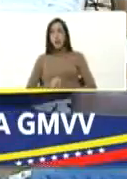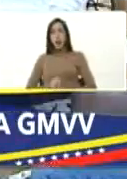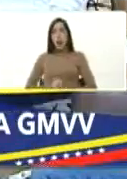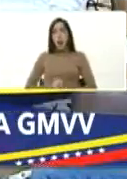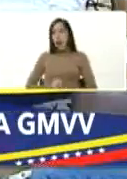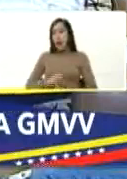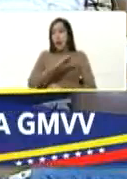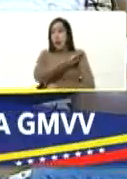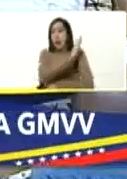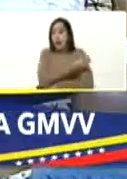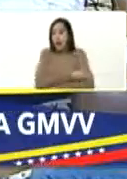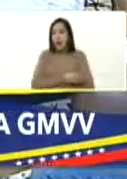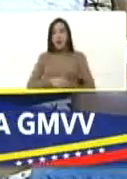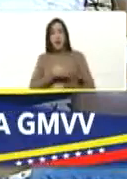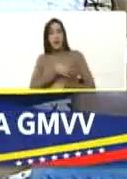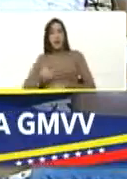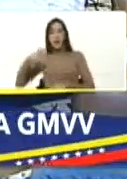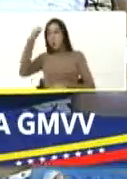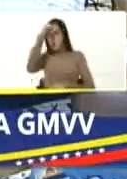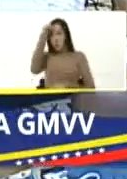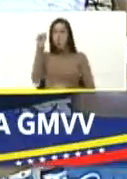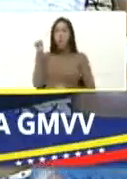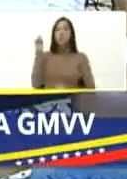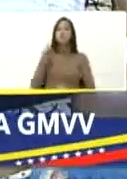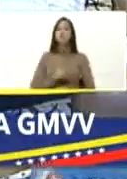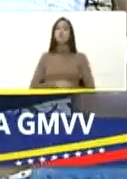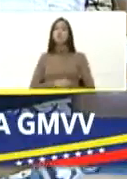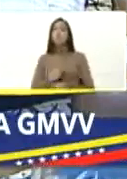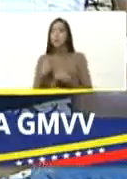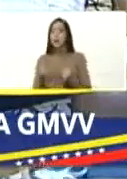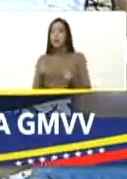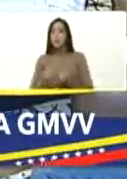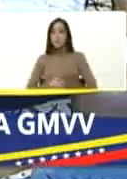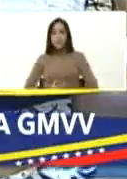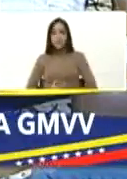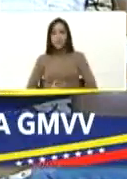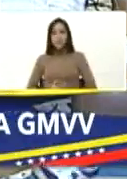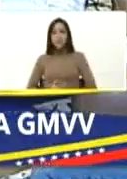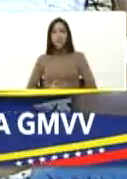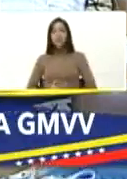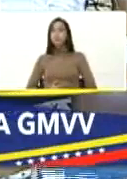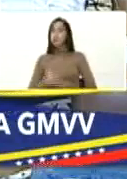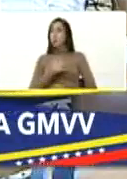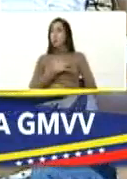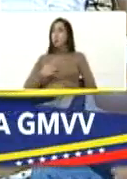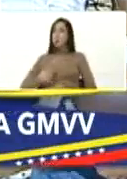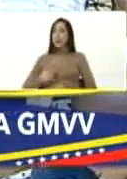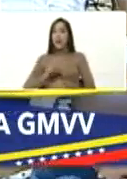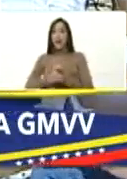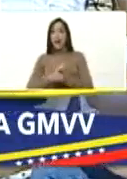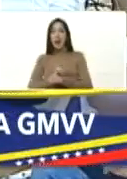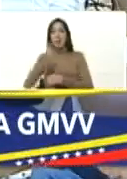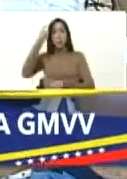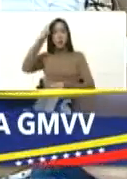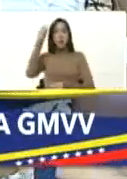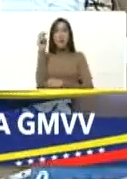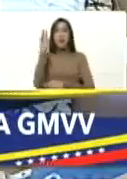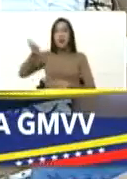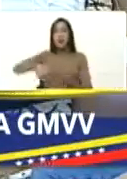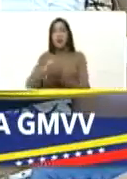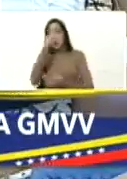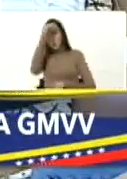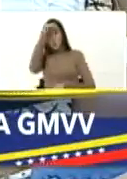quiero que llegue el domingo para ir a votar. Me gustaría tocar un botón y pasar de viernes a domingo.